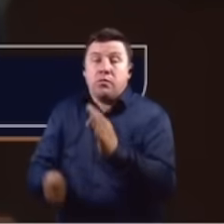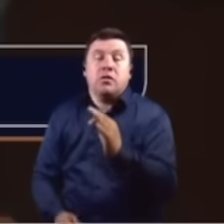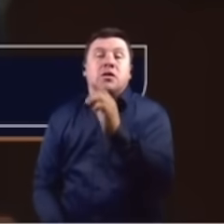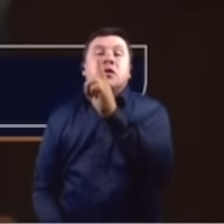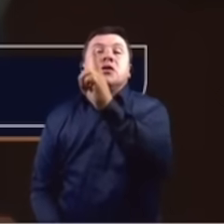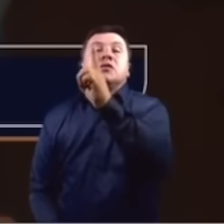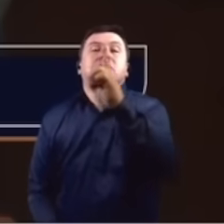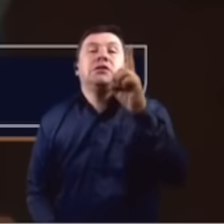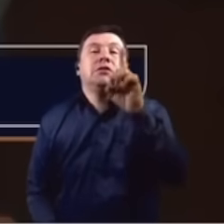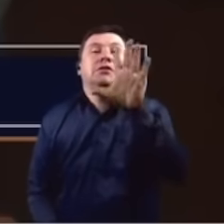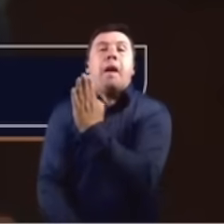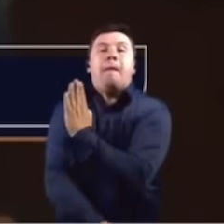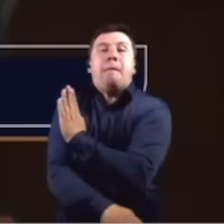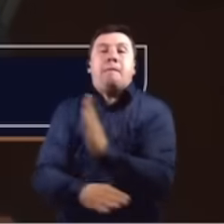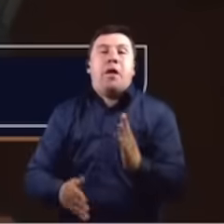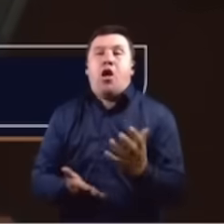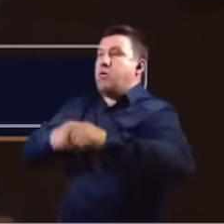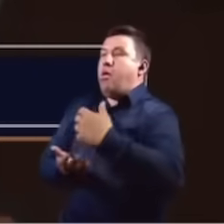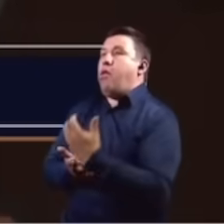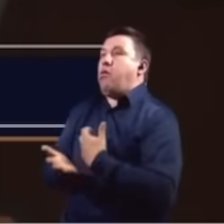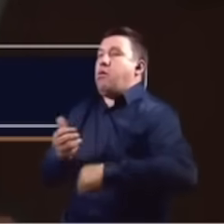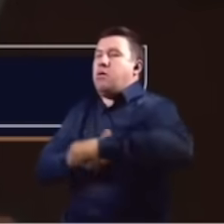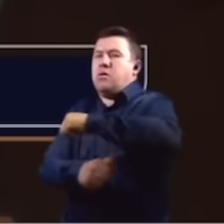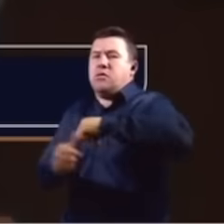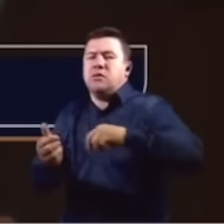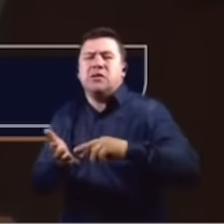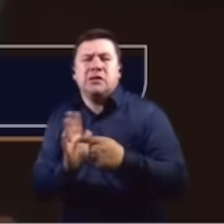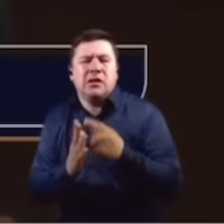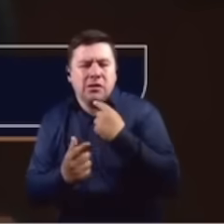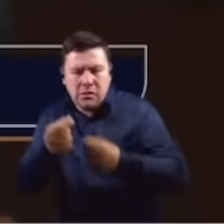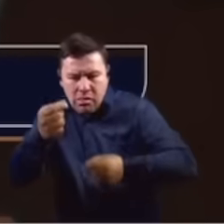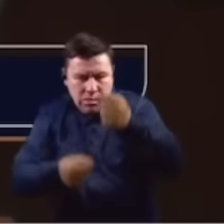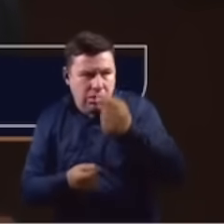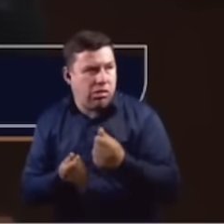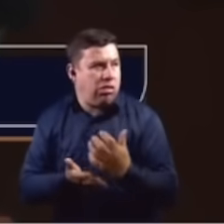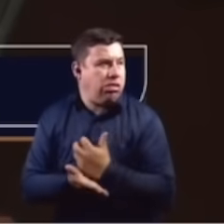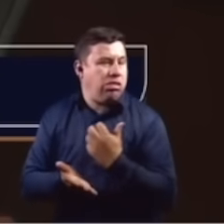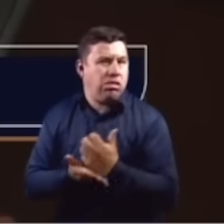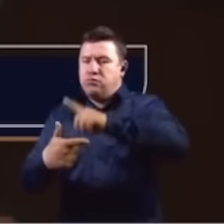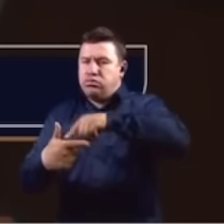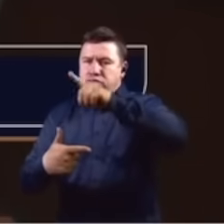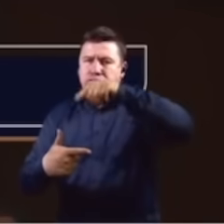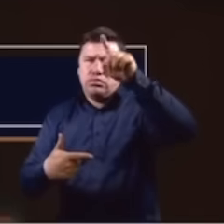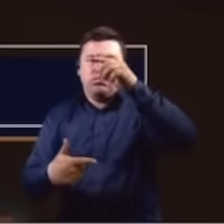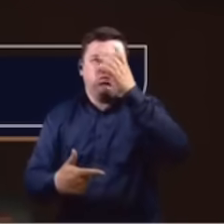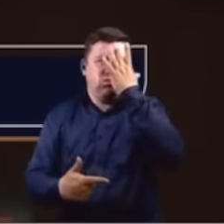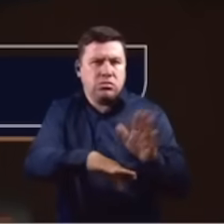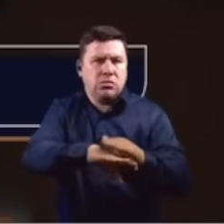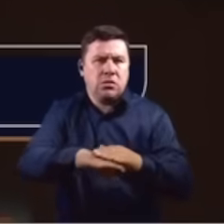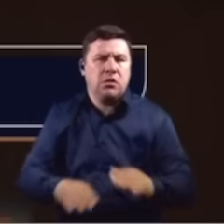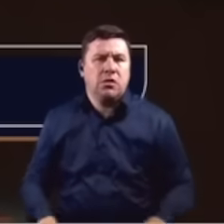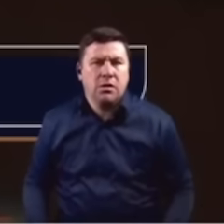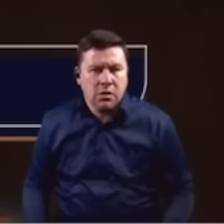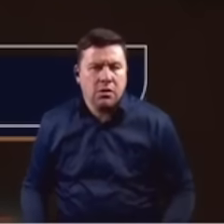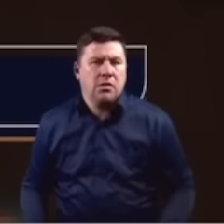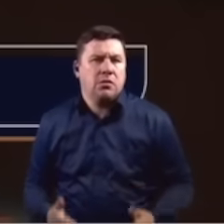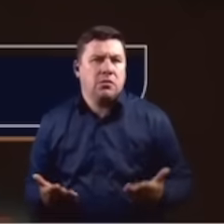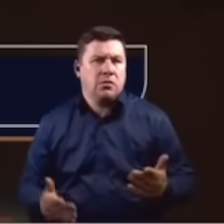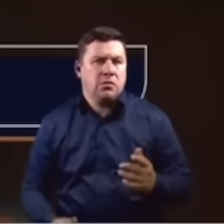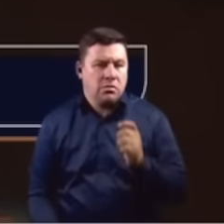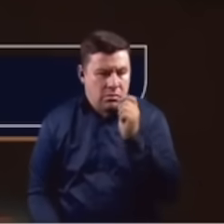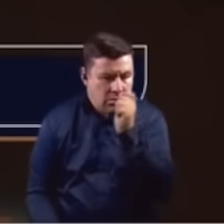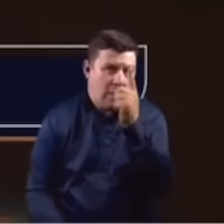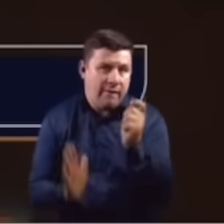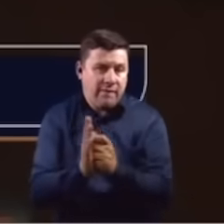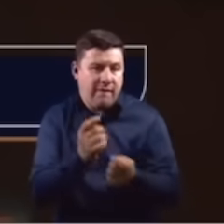150 billones de dólares. Estamos hablando de la economía ilegal que más rápido crece, porque, colegas, una línea de cocaína se